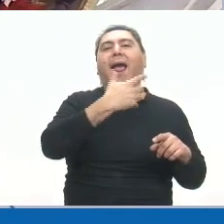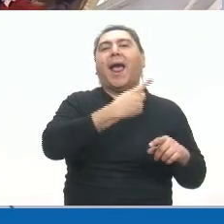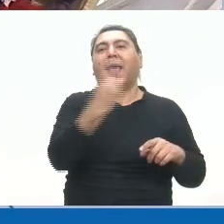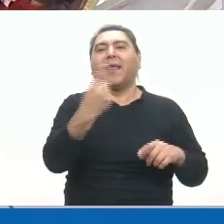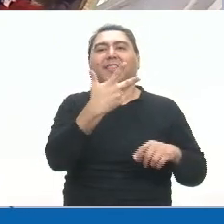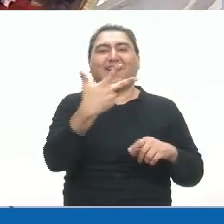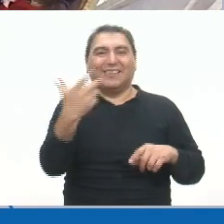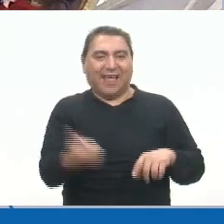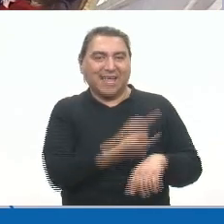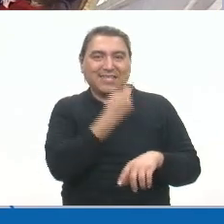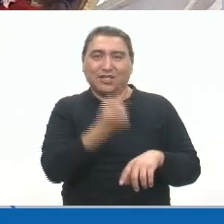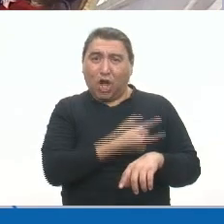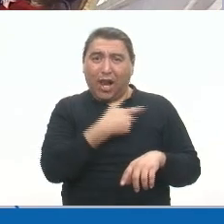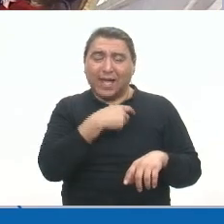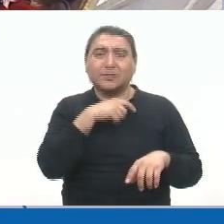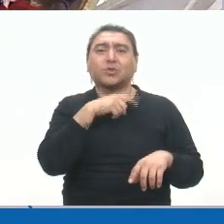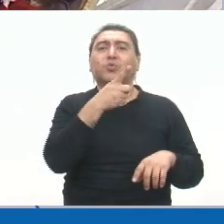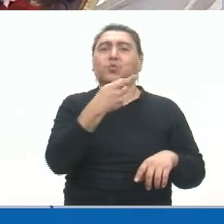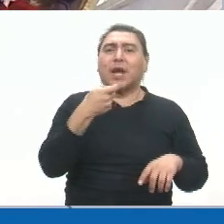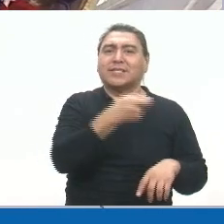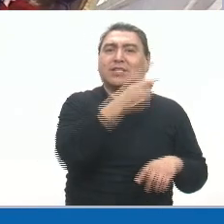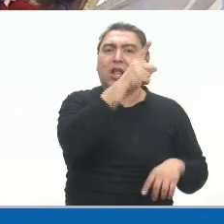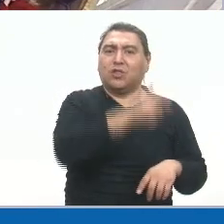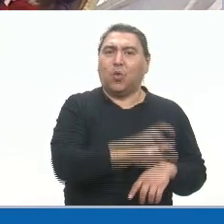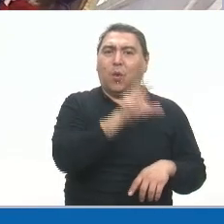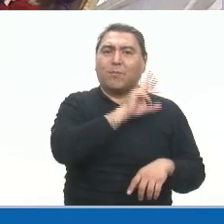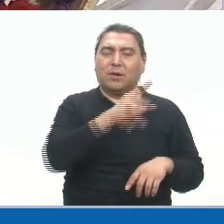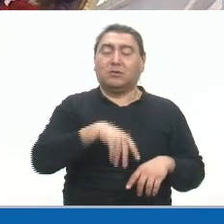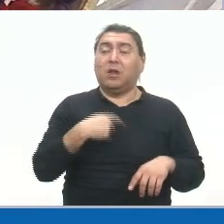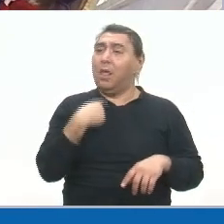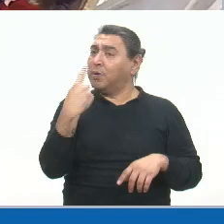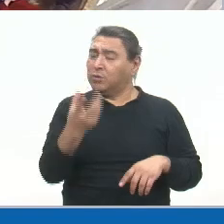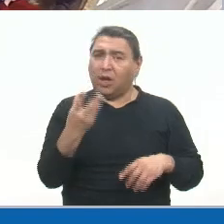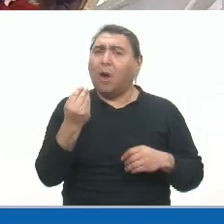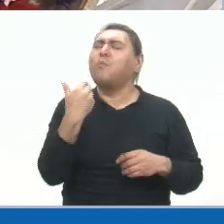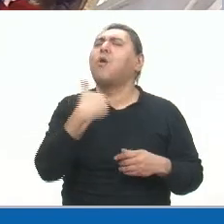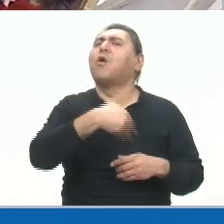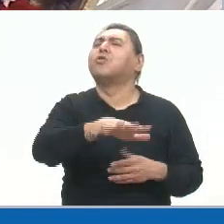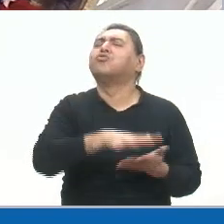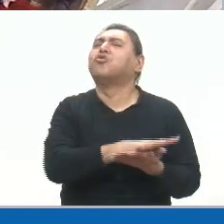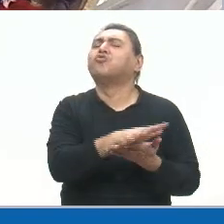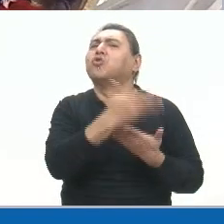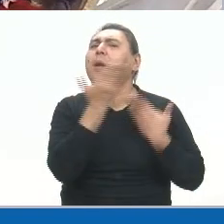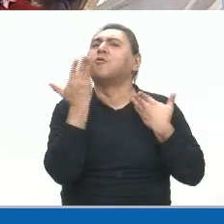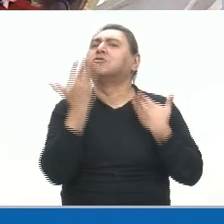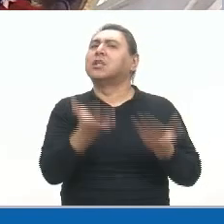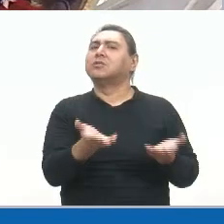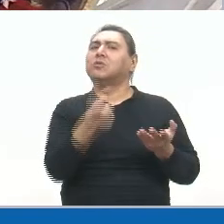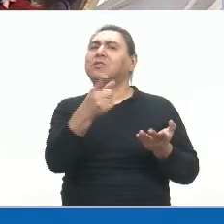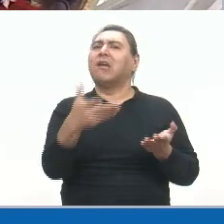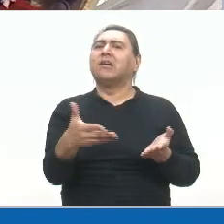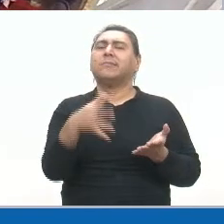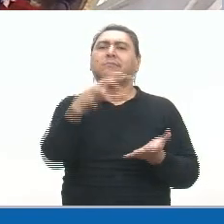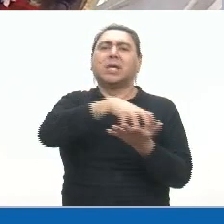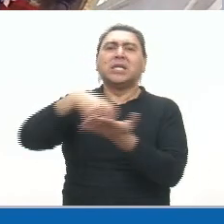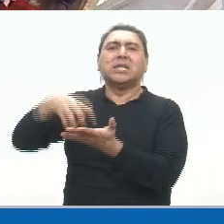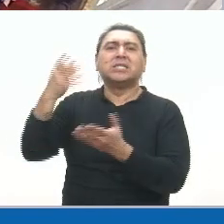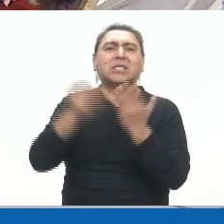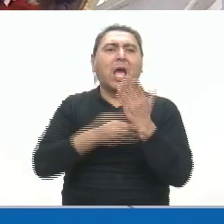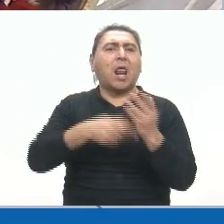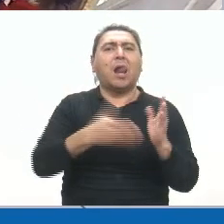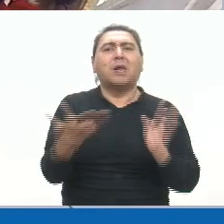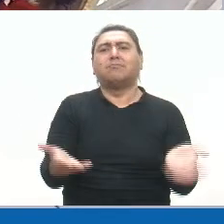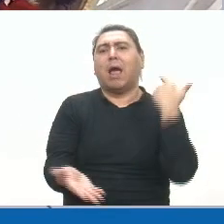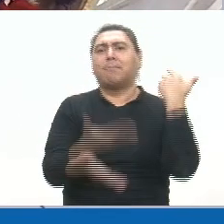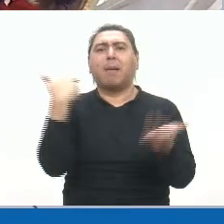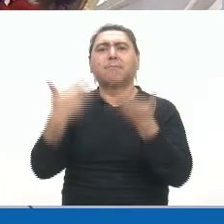horas le pregunto al señor presidente cómo vamos a hacer con esto si desmanteló todo si le sacó presupuesto